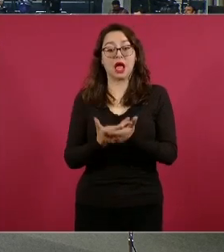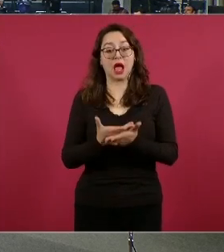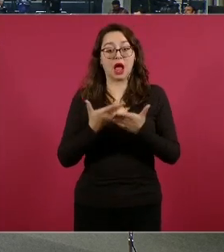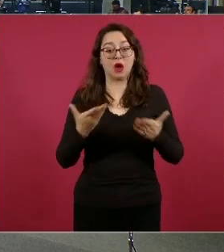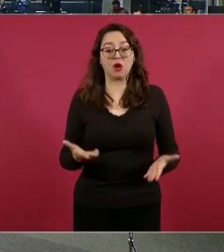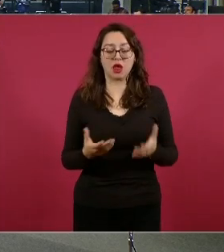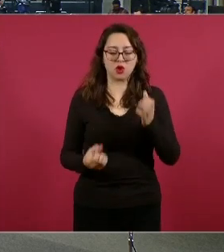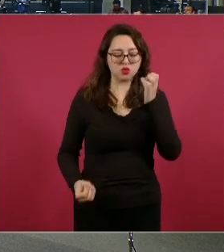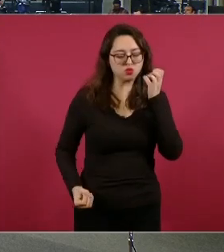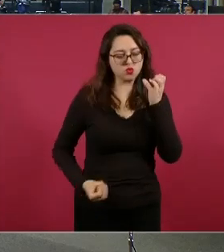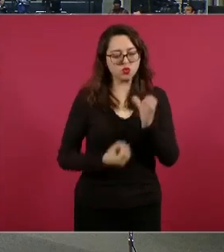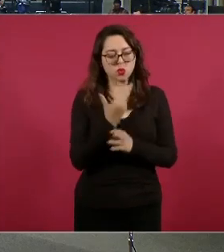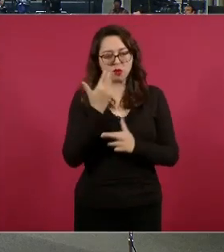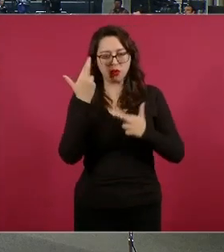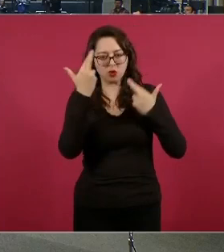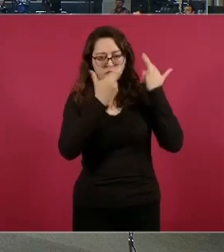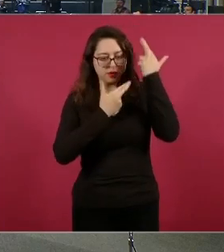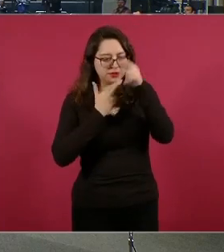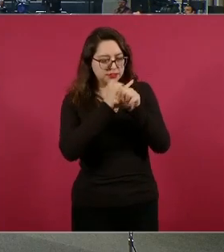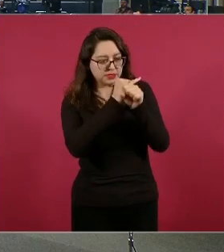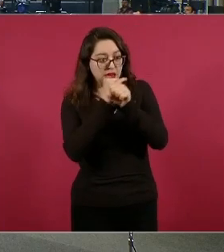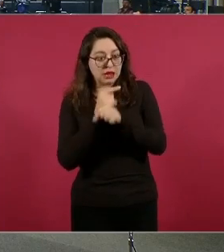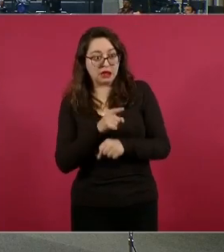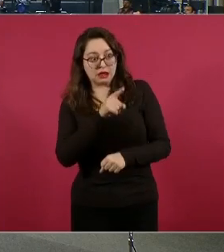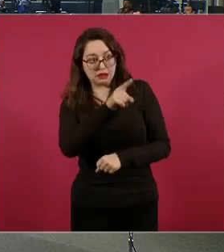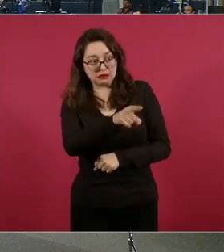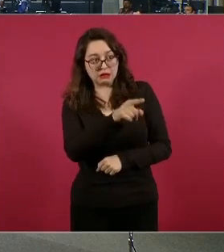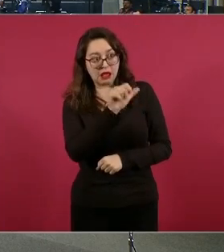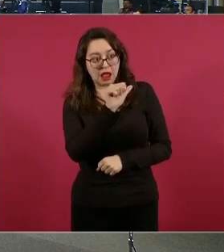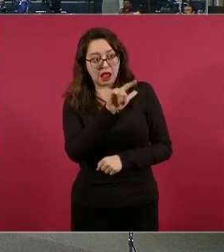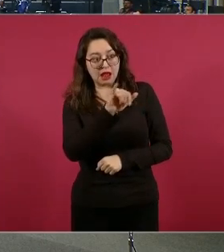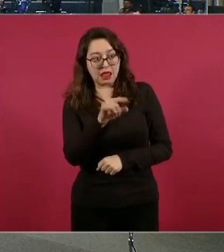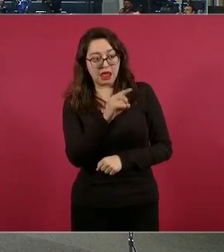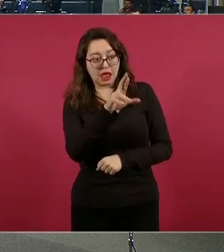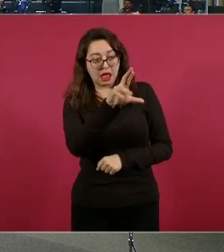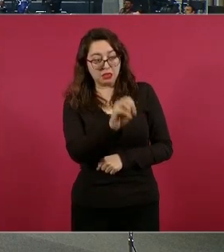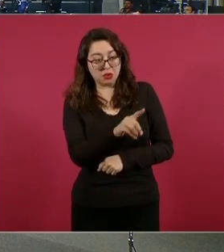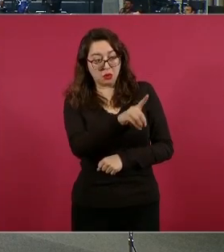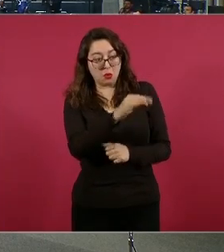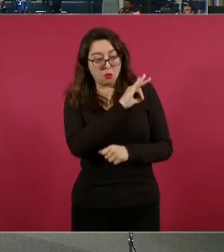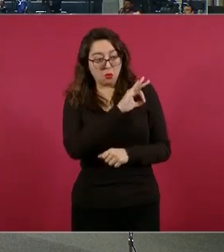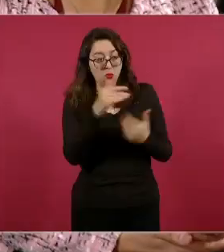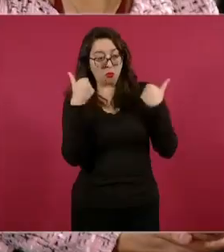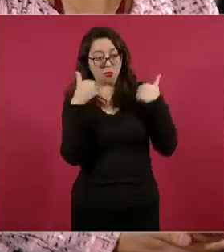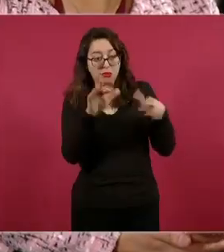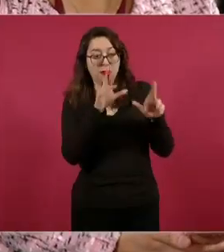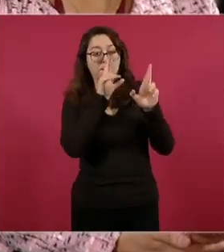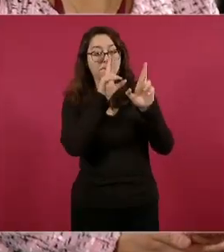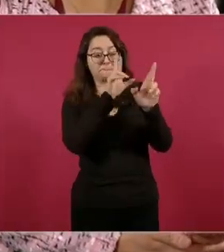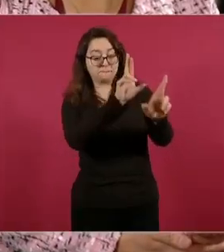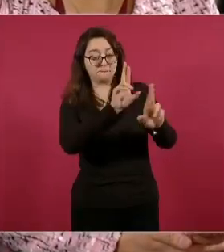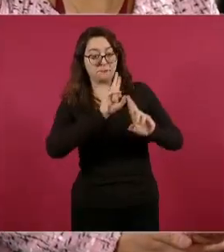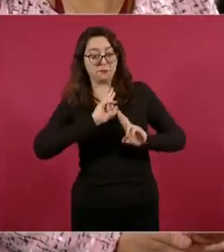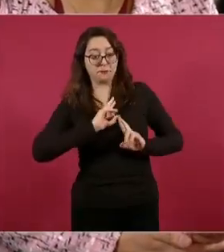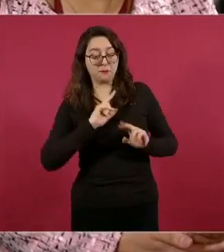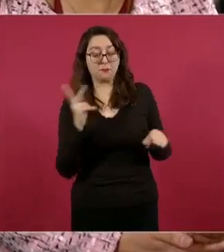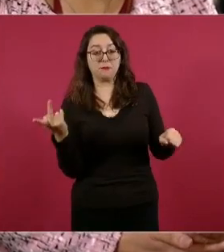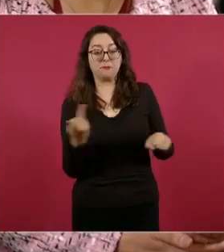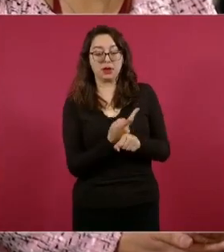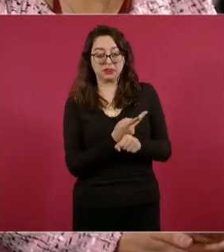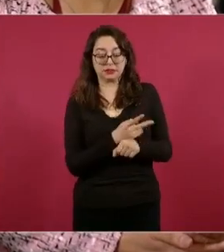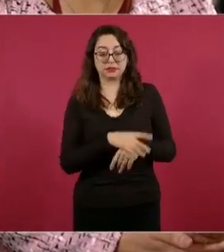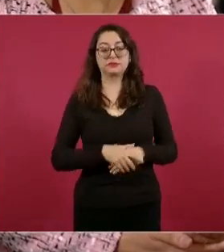nuevo estudio, y qué bueno que está aquí el doctor Alejandro Esbarcha, a lo mejor me podría ayudar con la respuesta, porque a través de